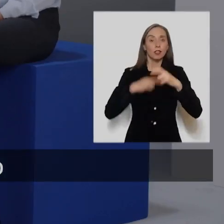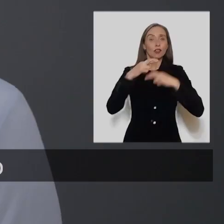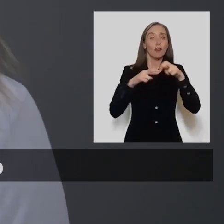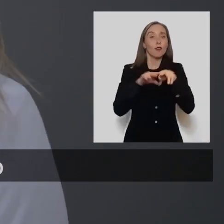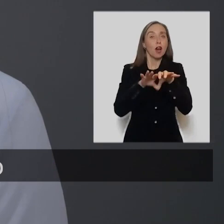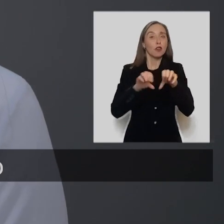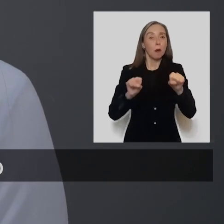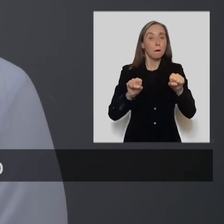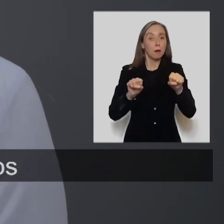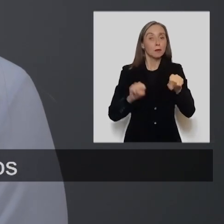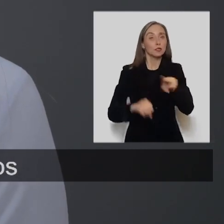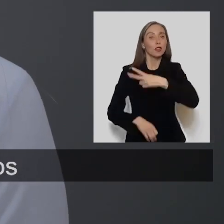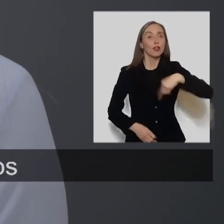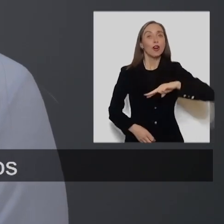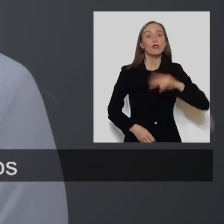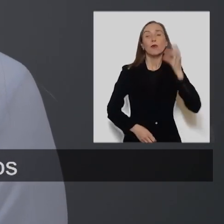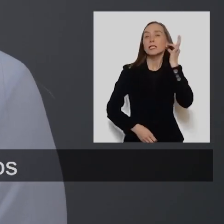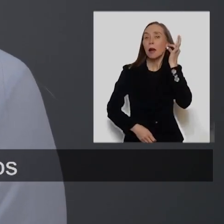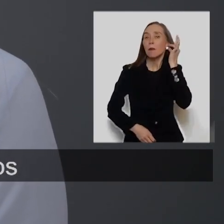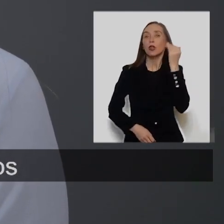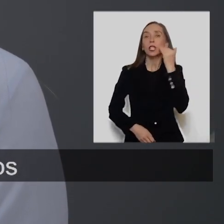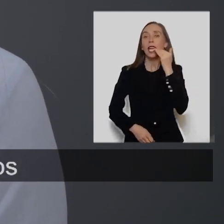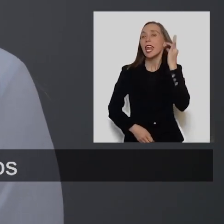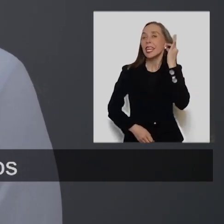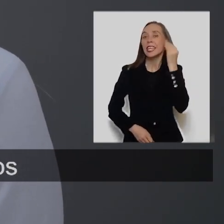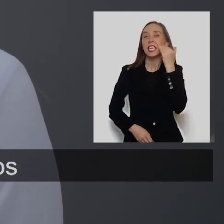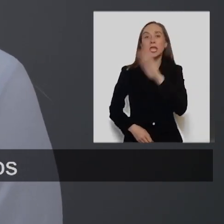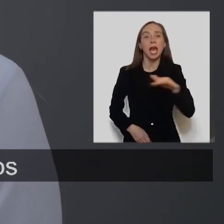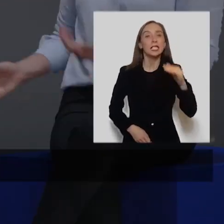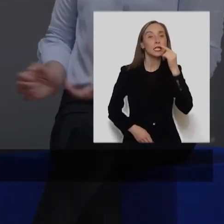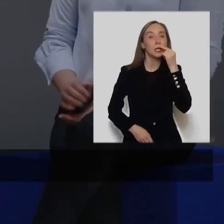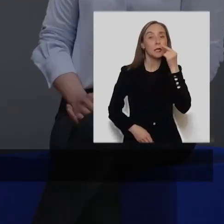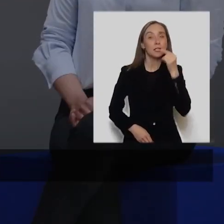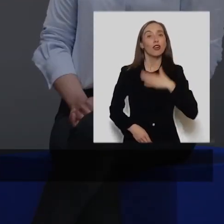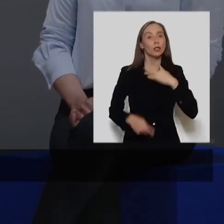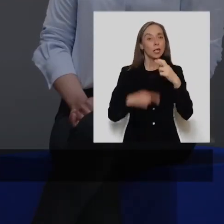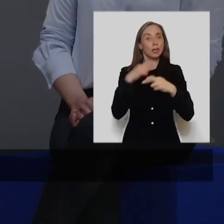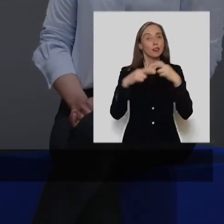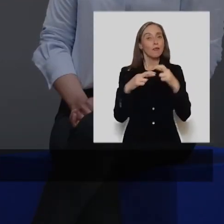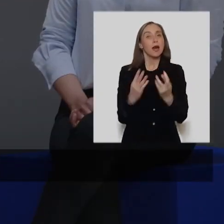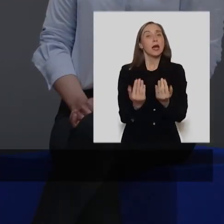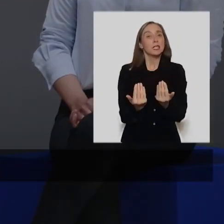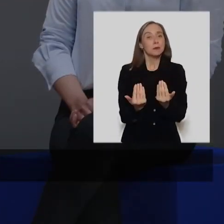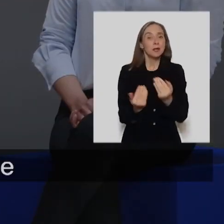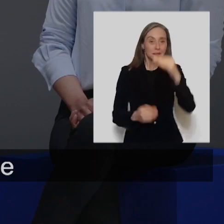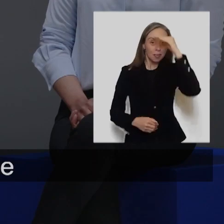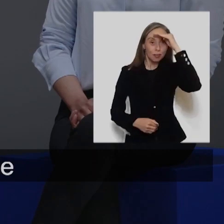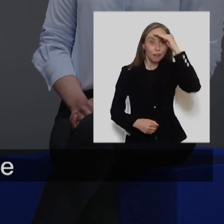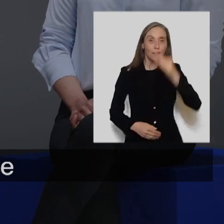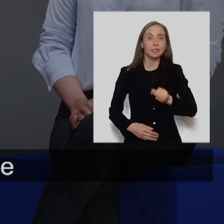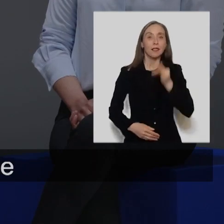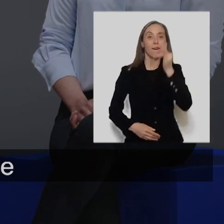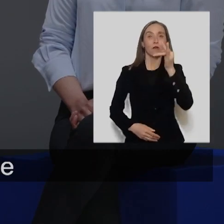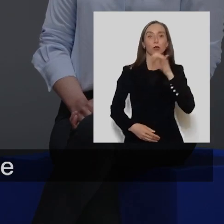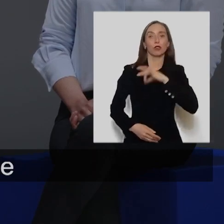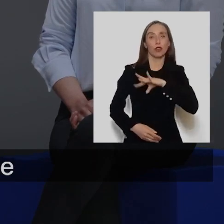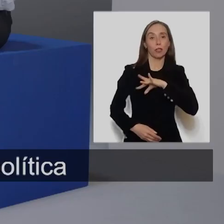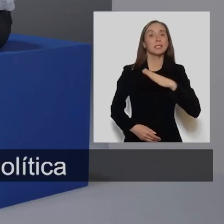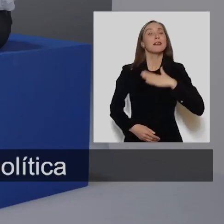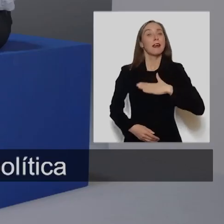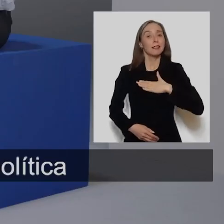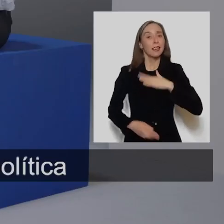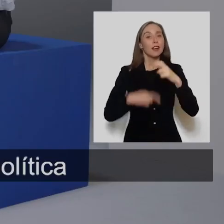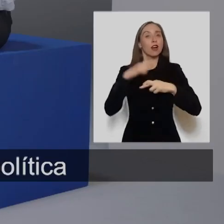Queremos renovar el compromiso con nuestras mujeres, niñas y niños. Queremos renovar la esperanza y la confianza en el futuro de